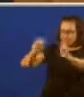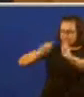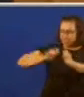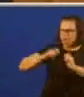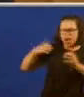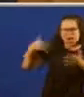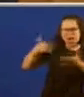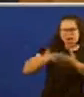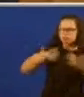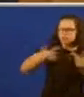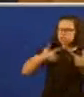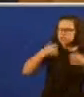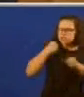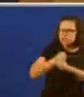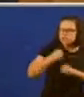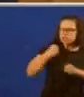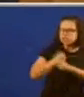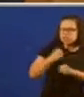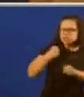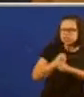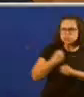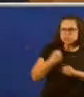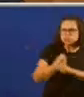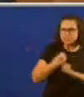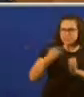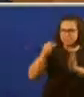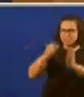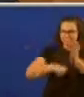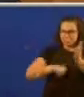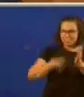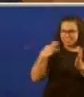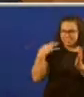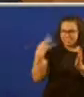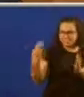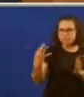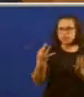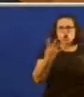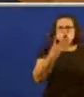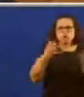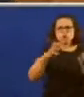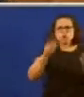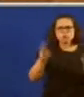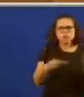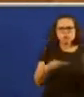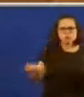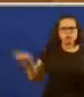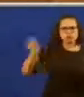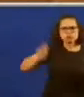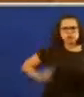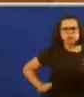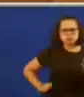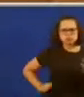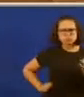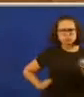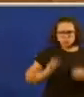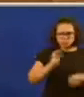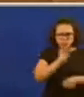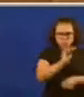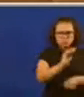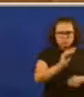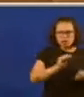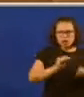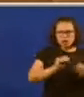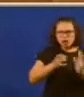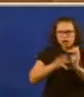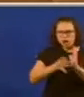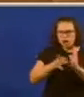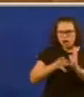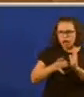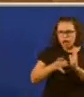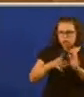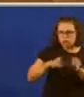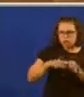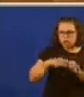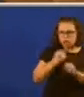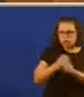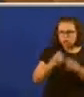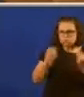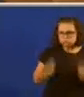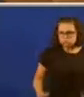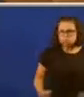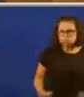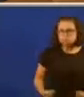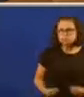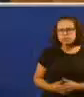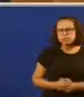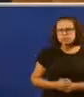que traballa por 900 euros porque son os salarios que se están ofrecendo que hai empregos de calidade?